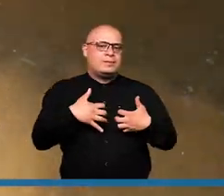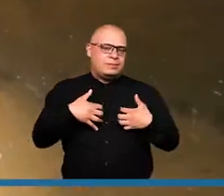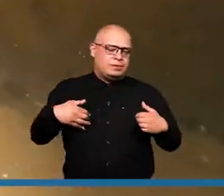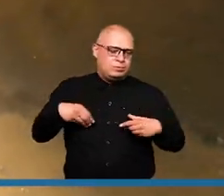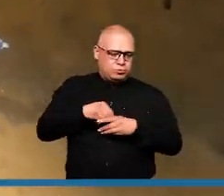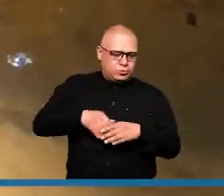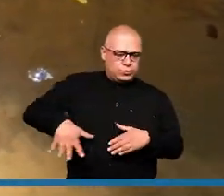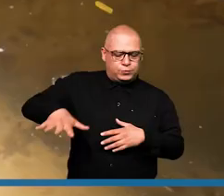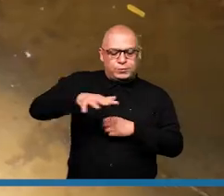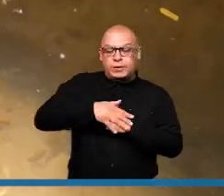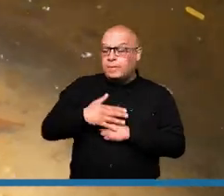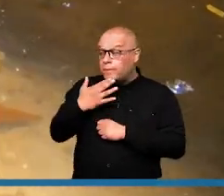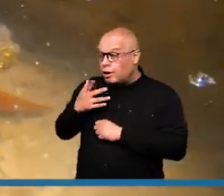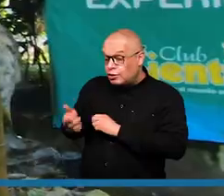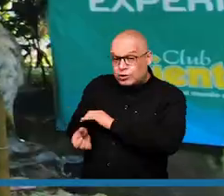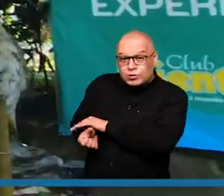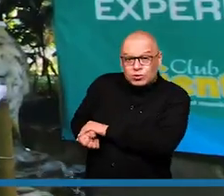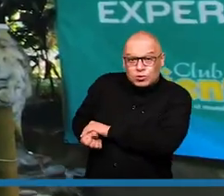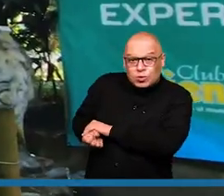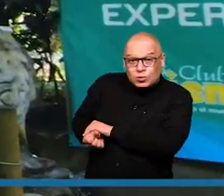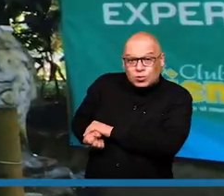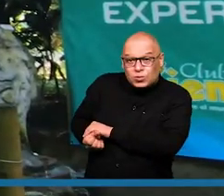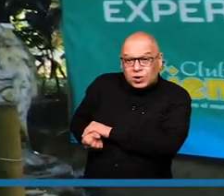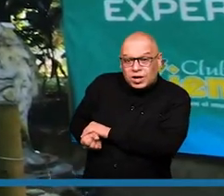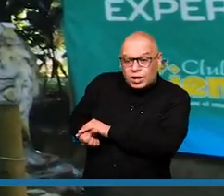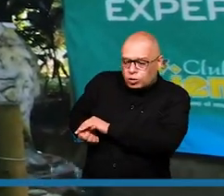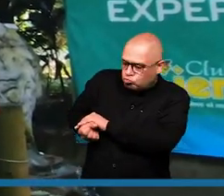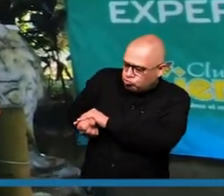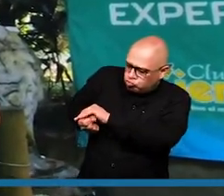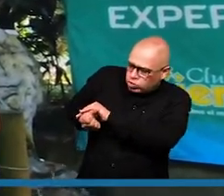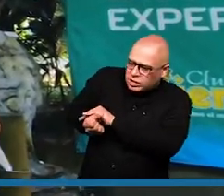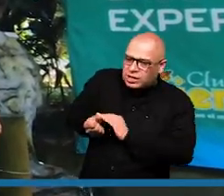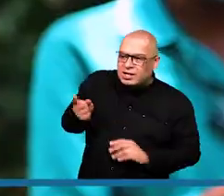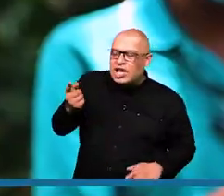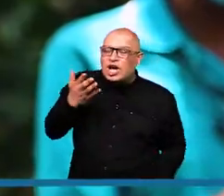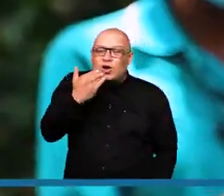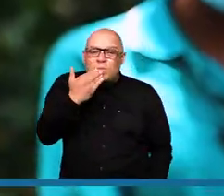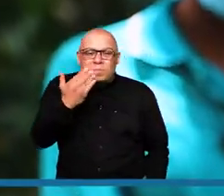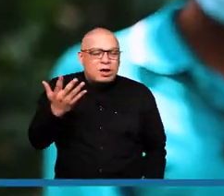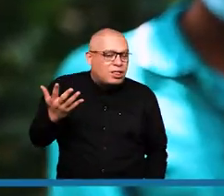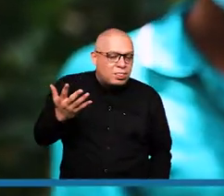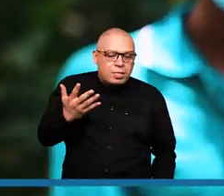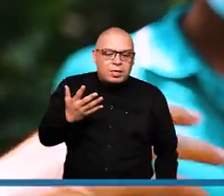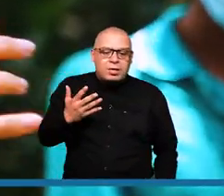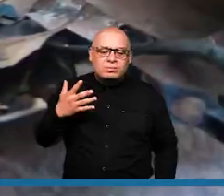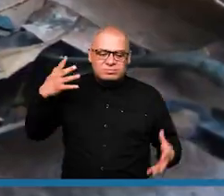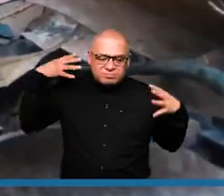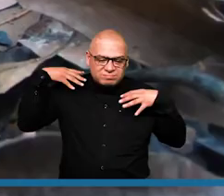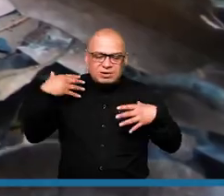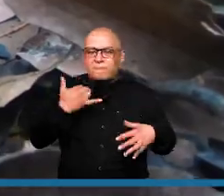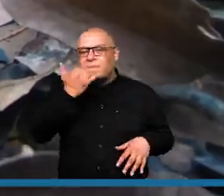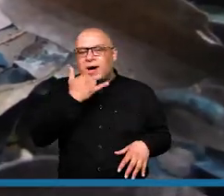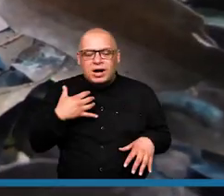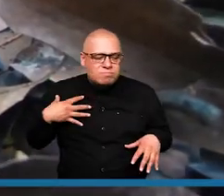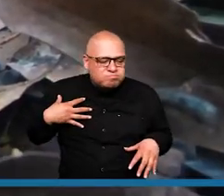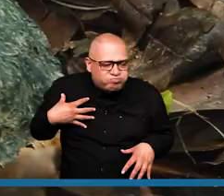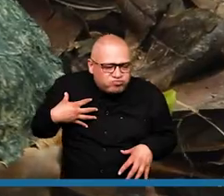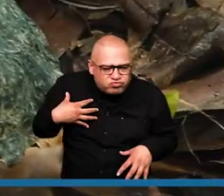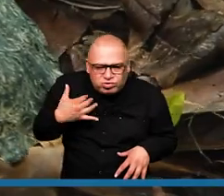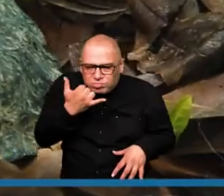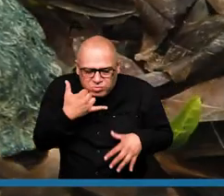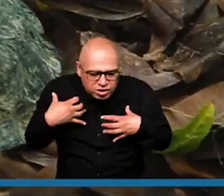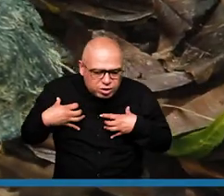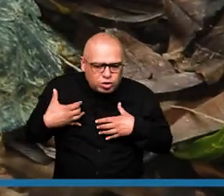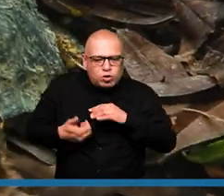nativa. Esta tortuguita, como ya la alimentaron como no era, tiene una malformación en los caparazones o a veces